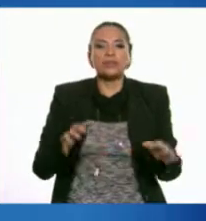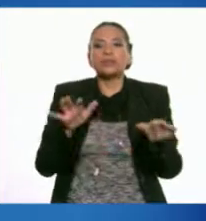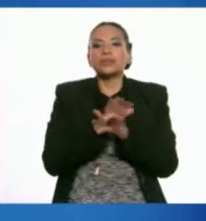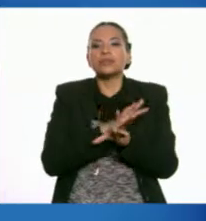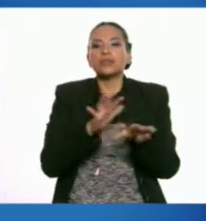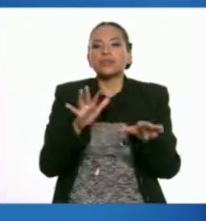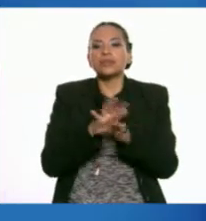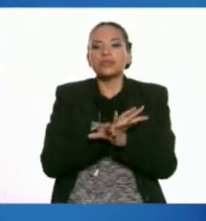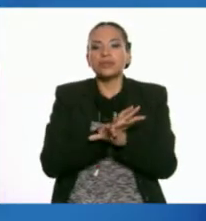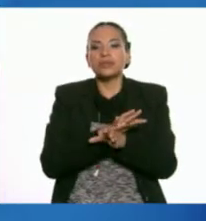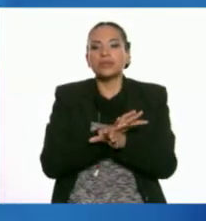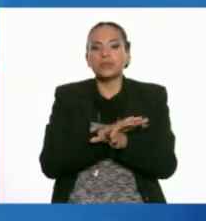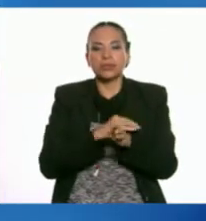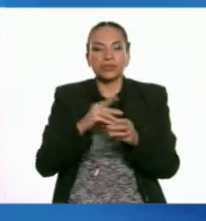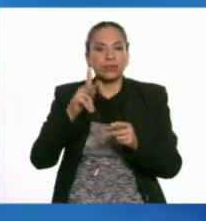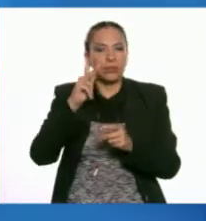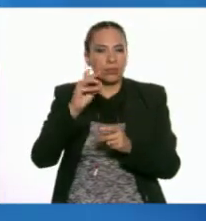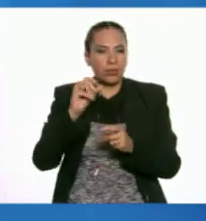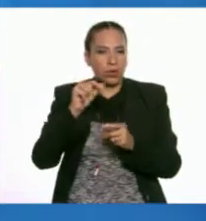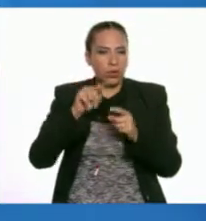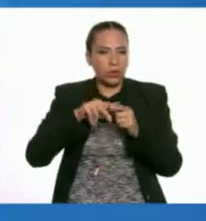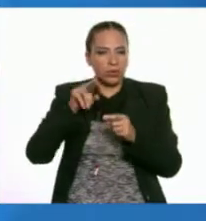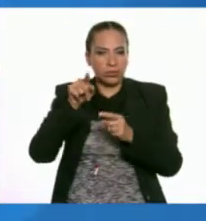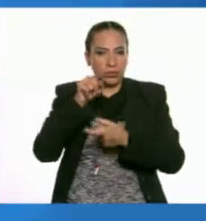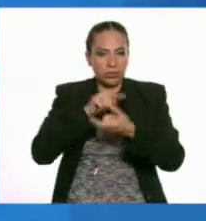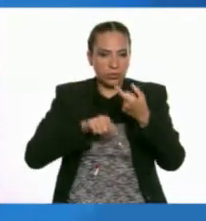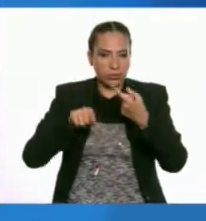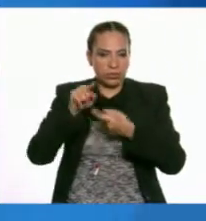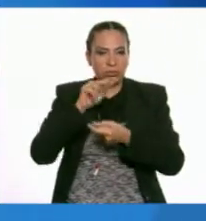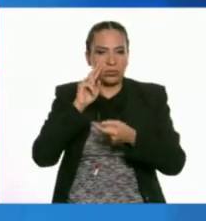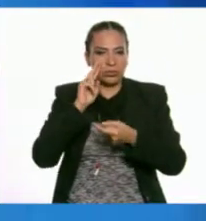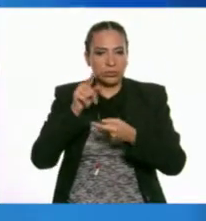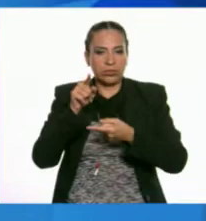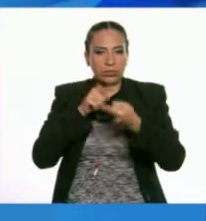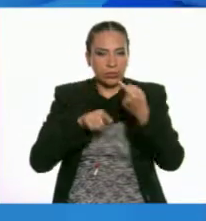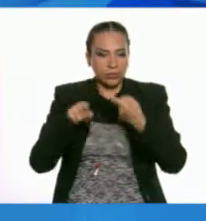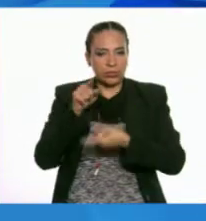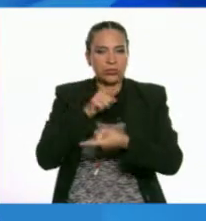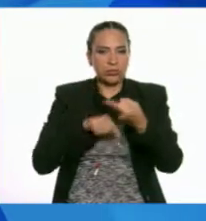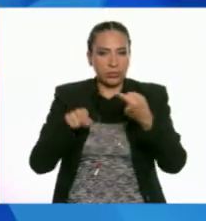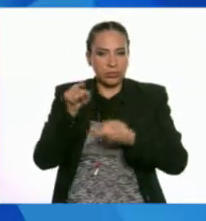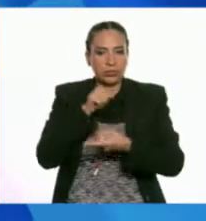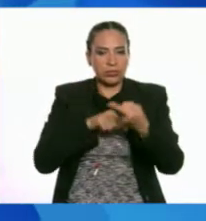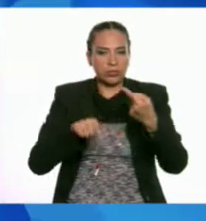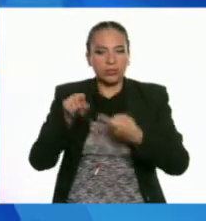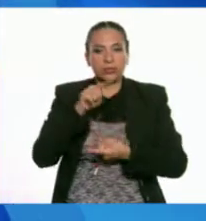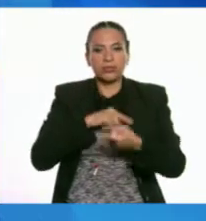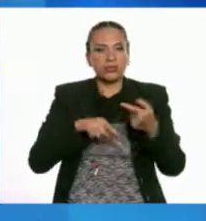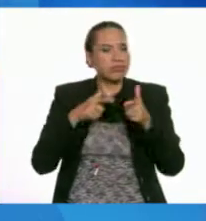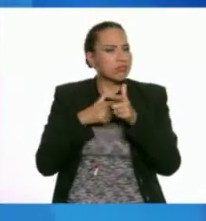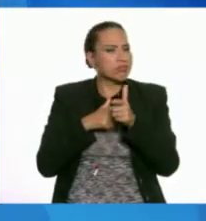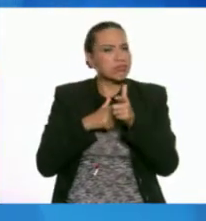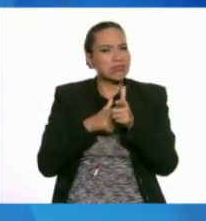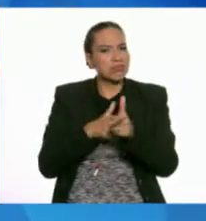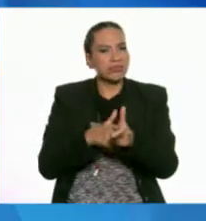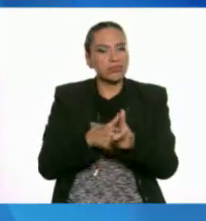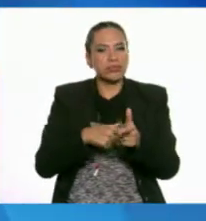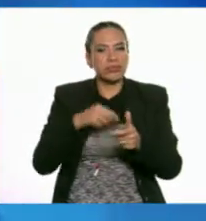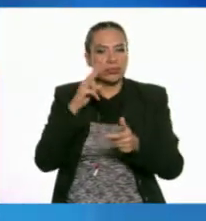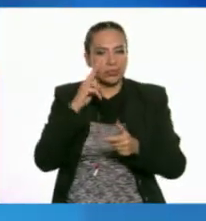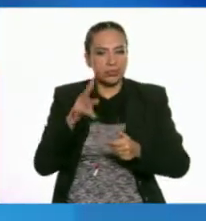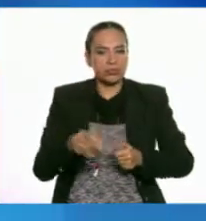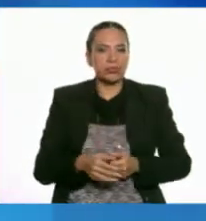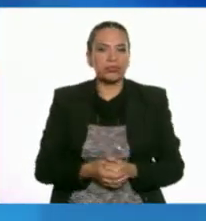cambiar los polos en cada vuelta. Así va a seguir girando indefinidamente. Vamos a